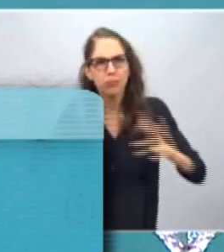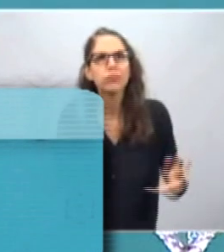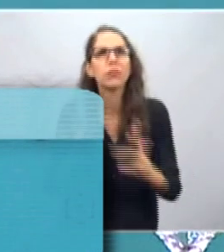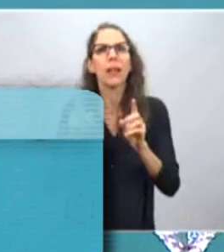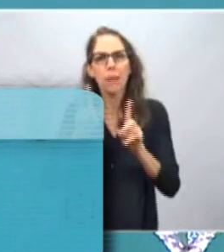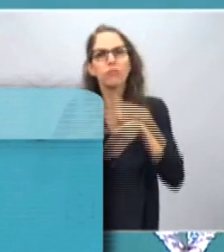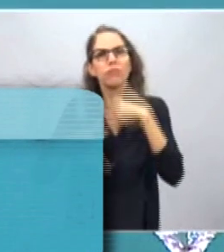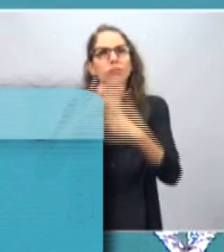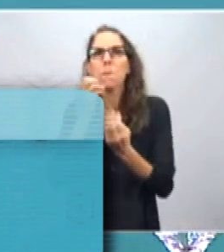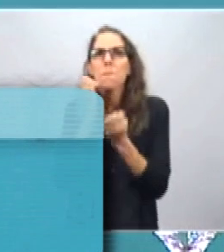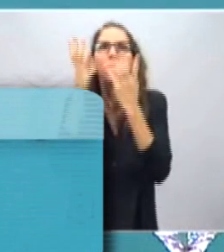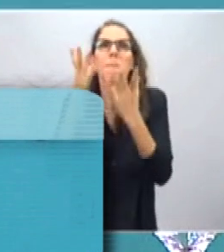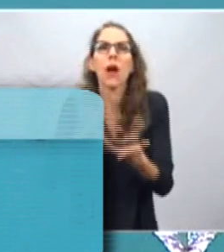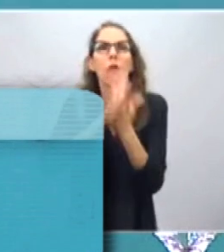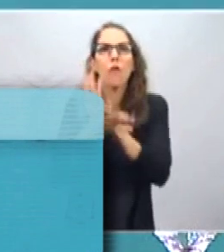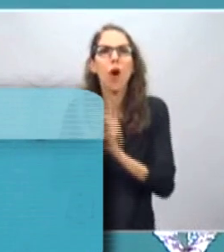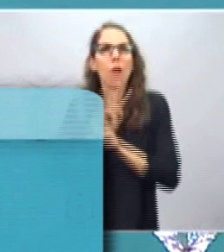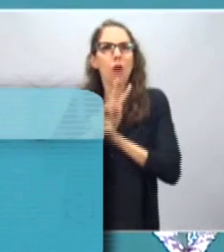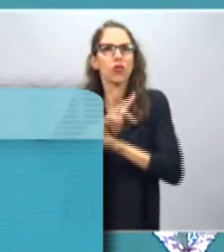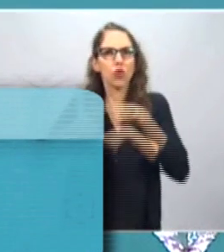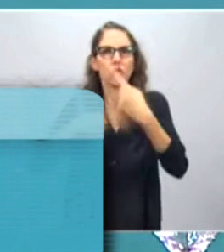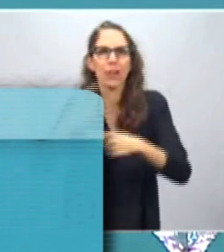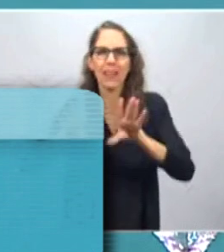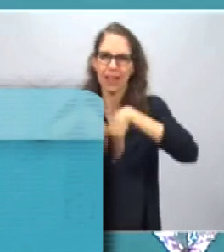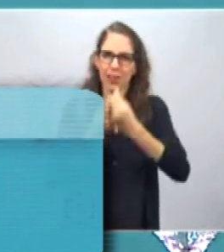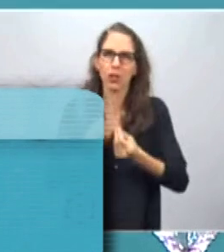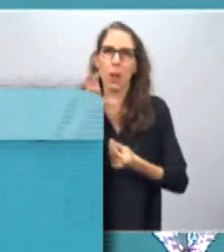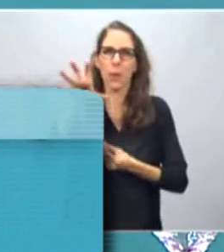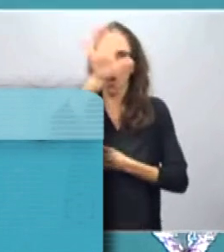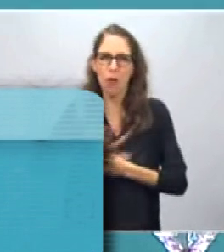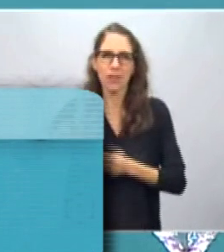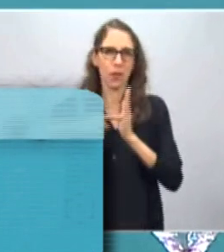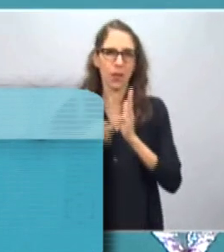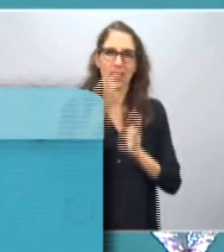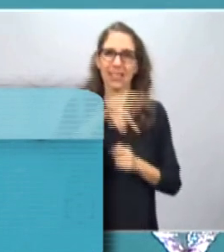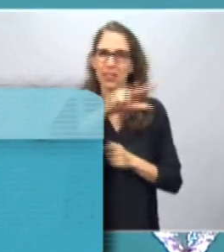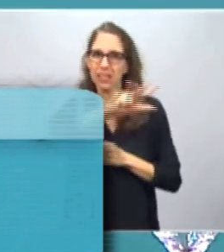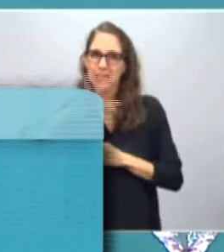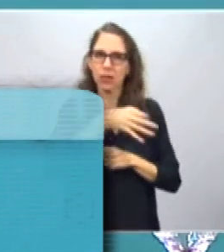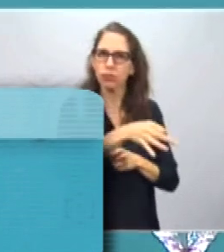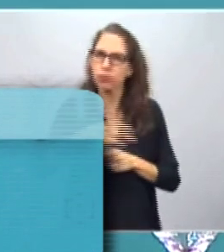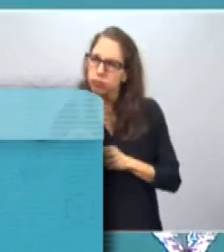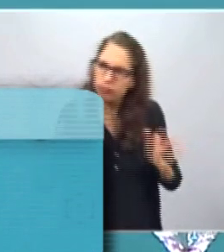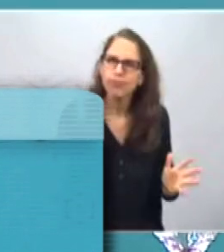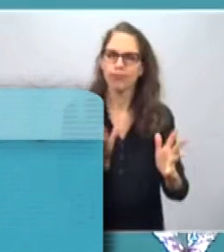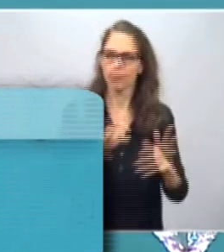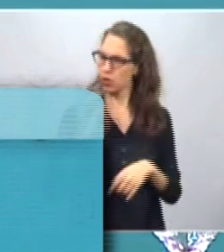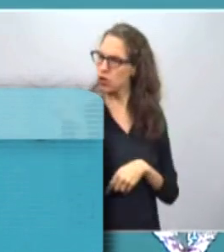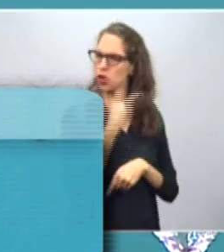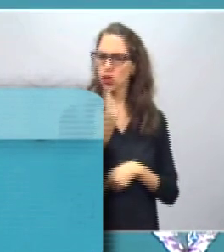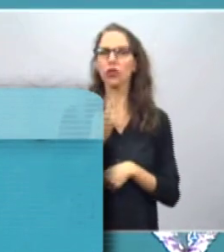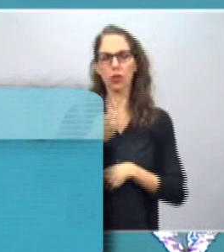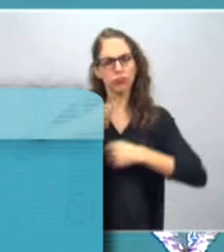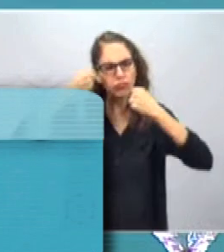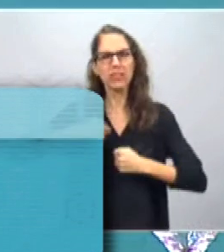productividad de manera sustentable en cada uno de los 135 distritos de la provincia de Buenos Aires, y nosotros estamos mostrando con